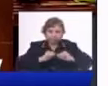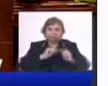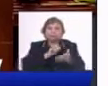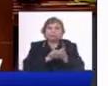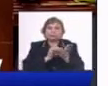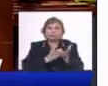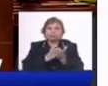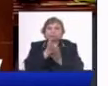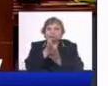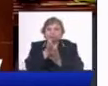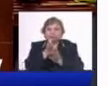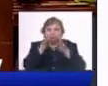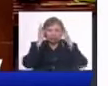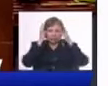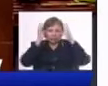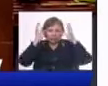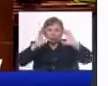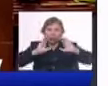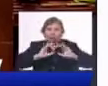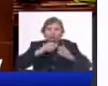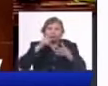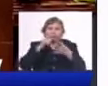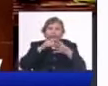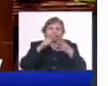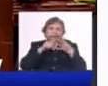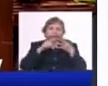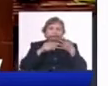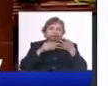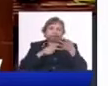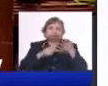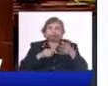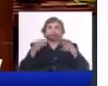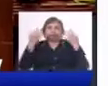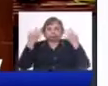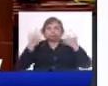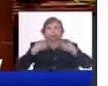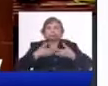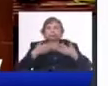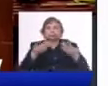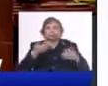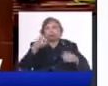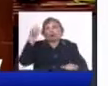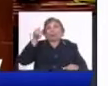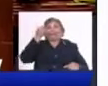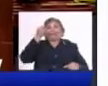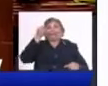viabilizar hoy el acuerdo respecto de los puntos comunes que hemos intentado lograr.